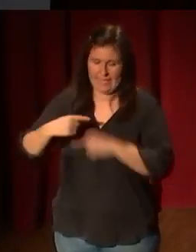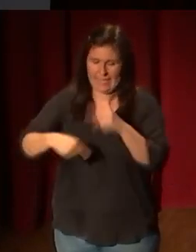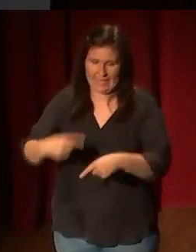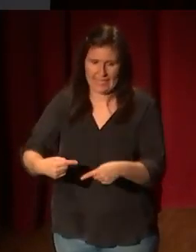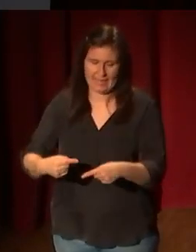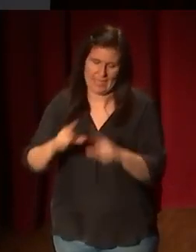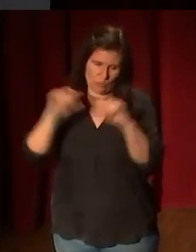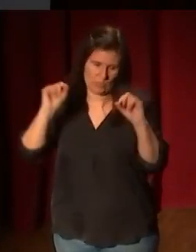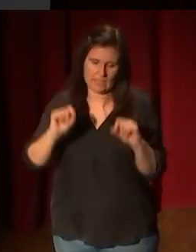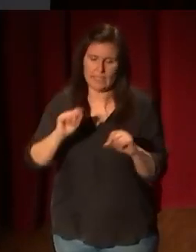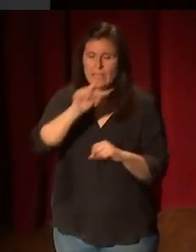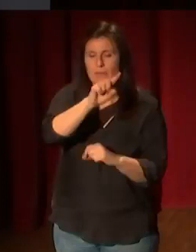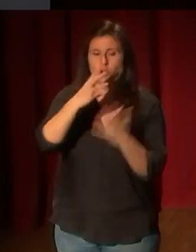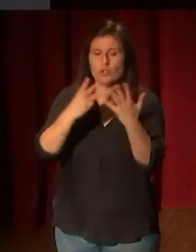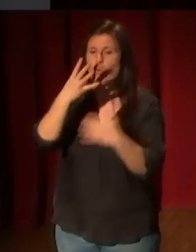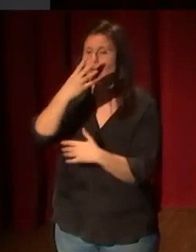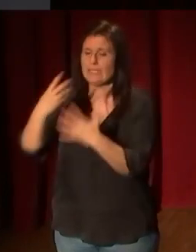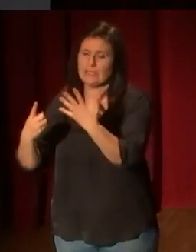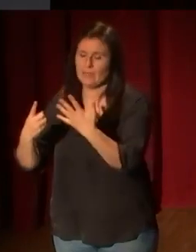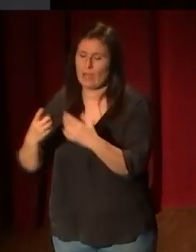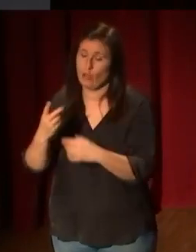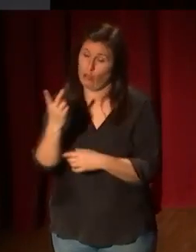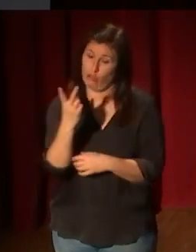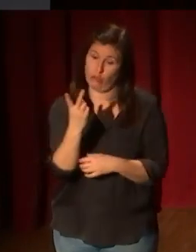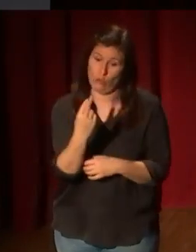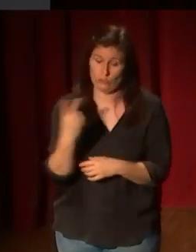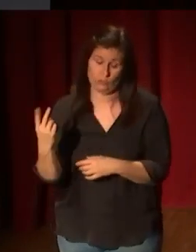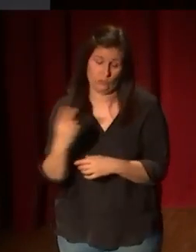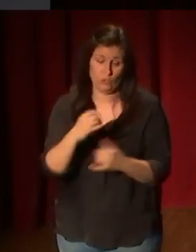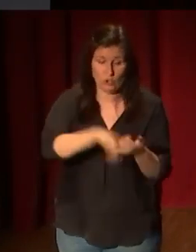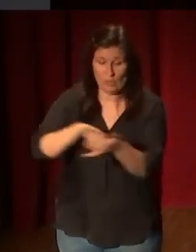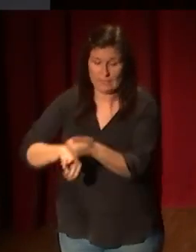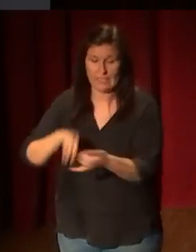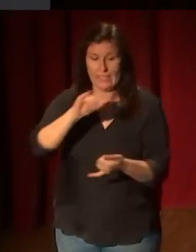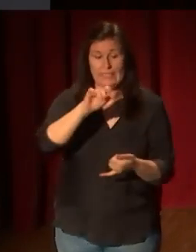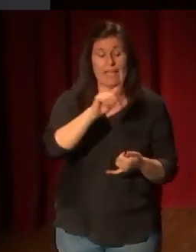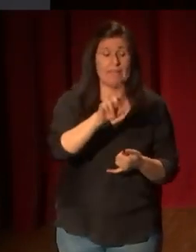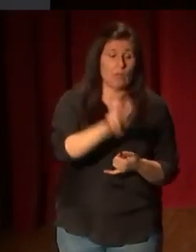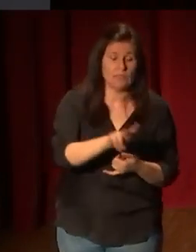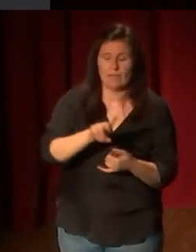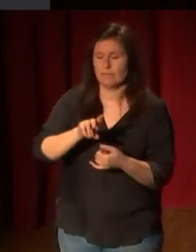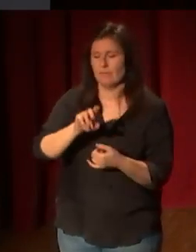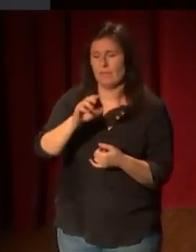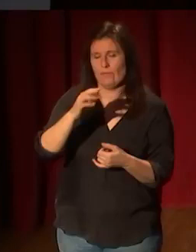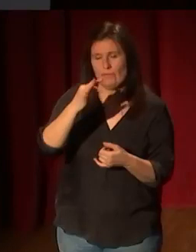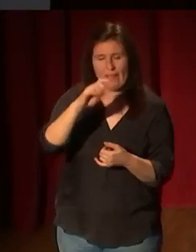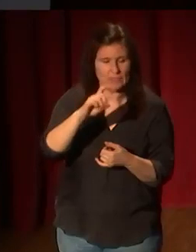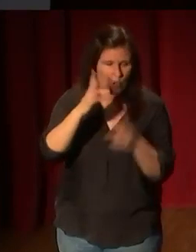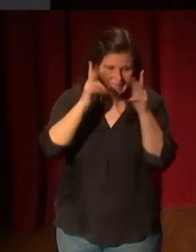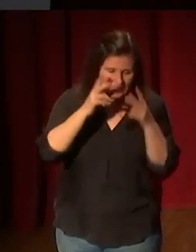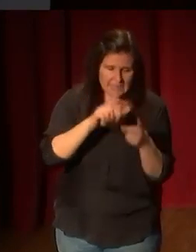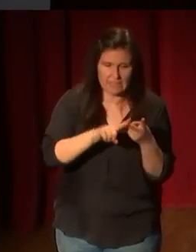1846 para celebrar las dobles bodas entre isabel segunda y francisco de asís y